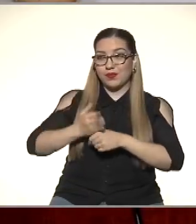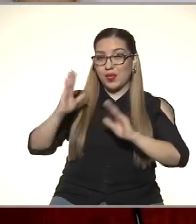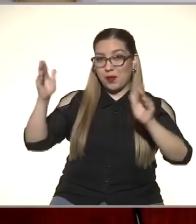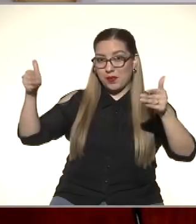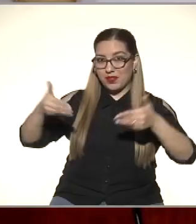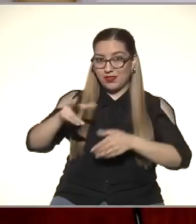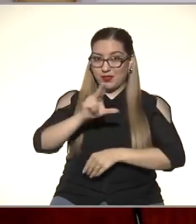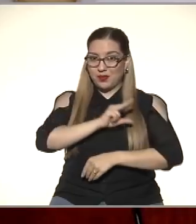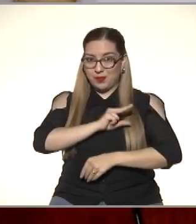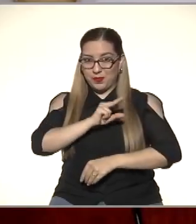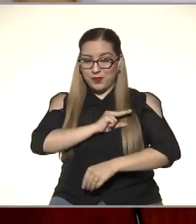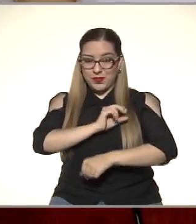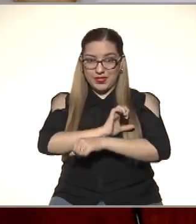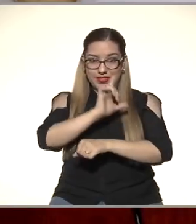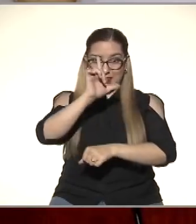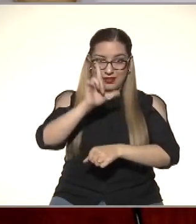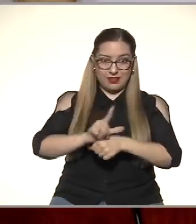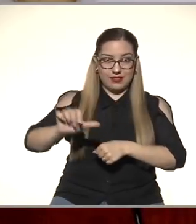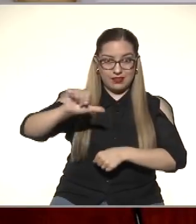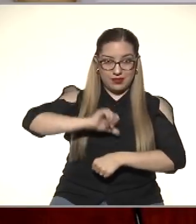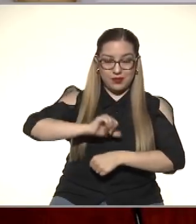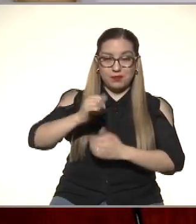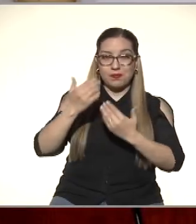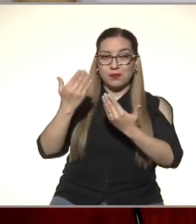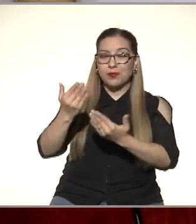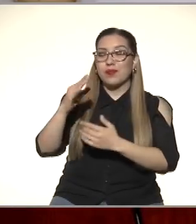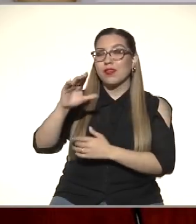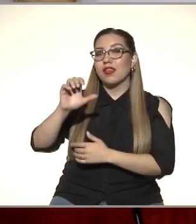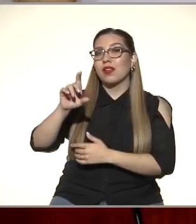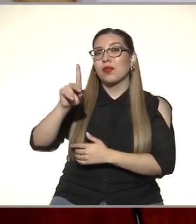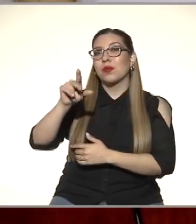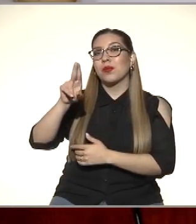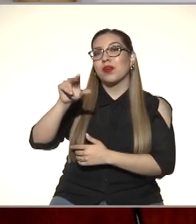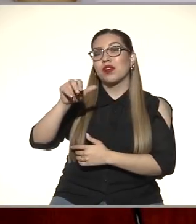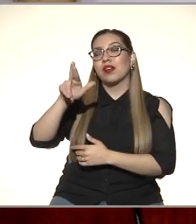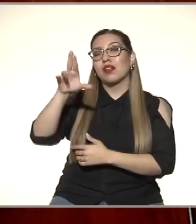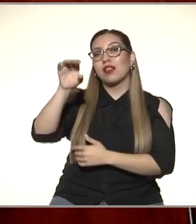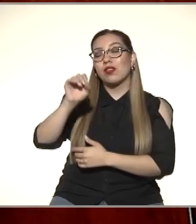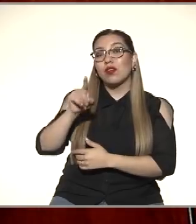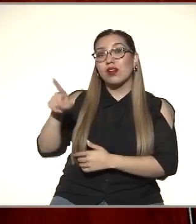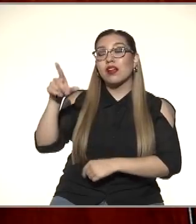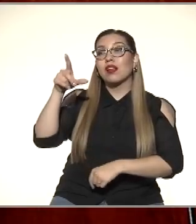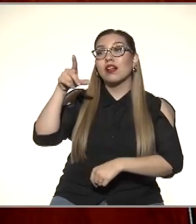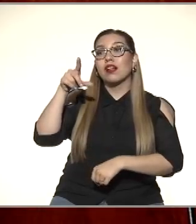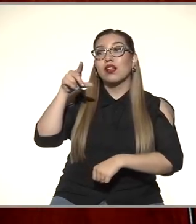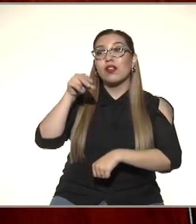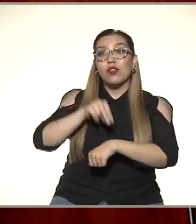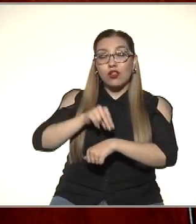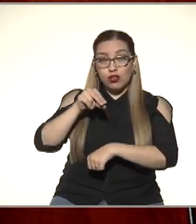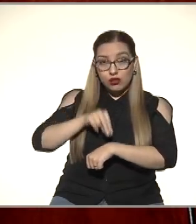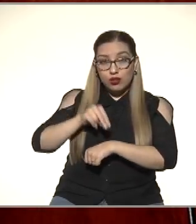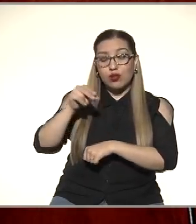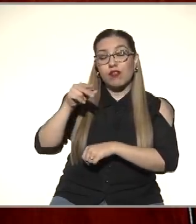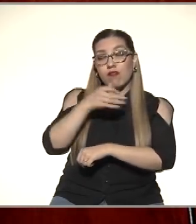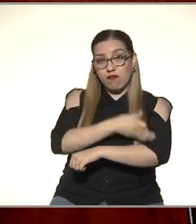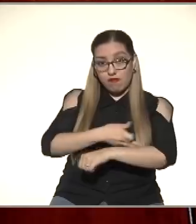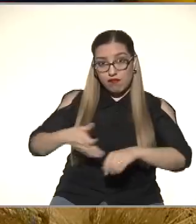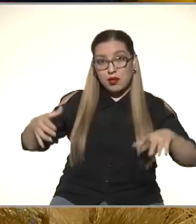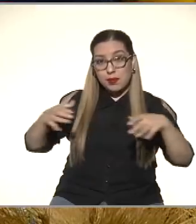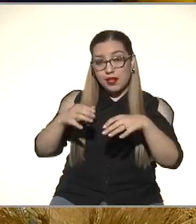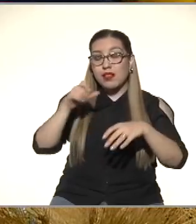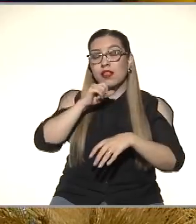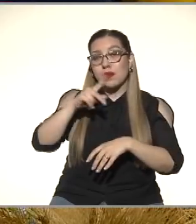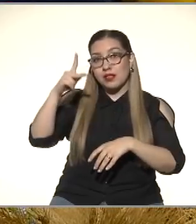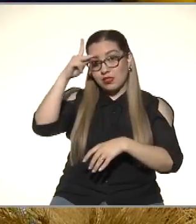nos acompañan el día de hoy. Está con nosotros Eduardo González Quintanilla, él es médico familiar y psicoterapeuta también de